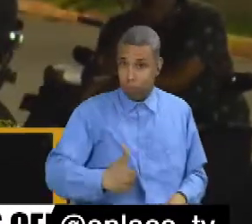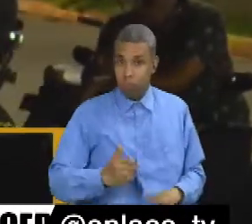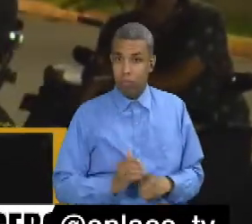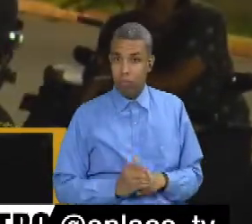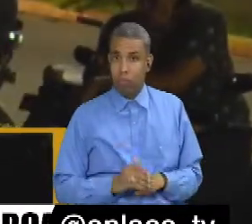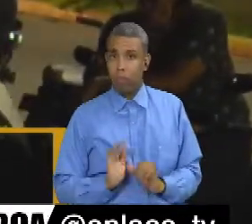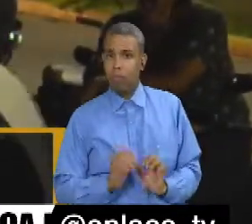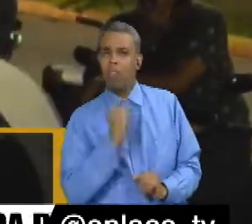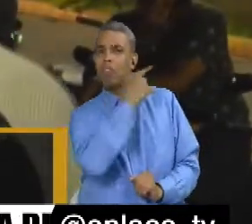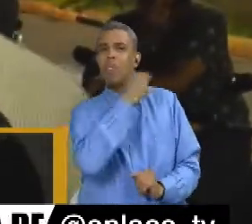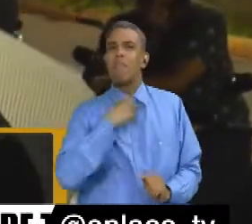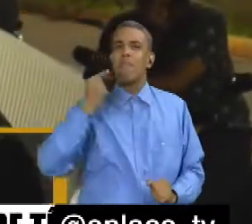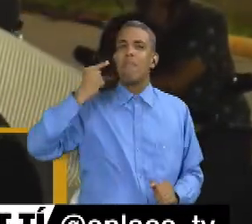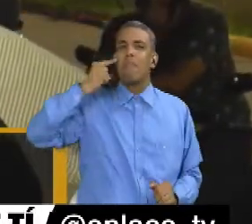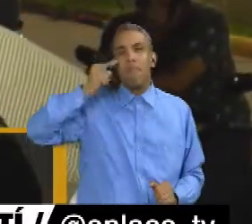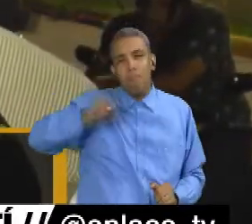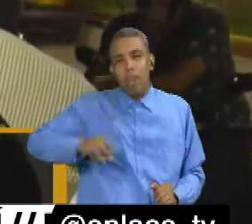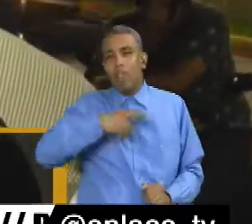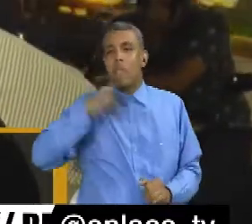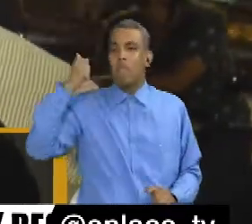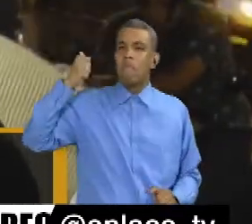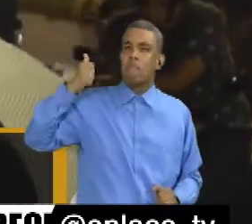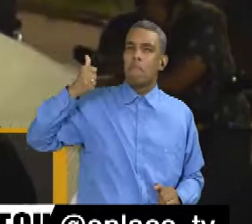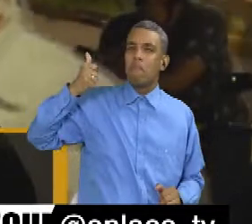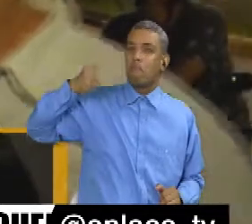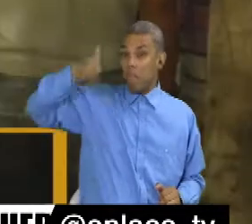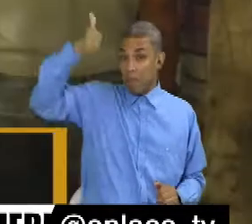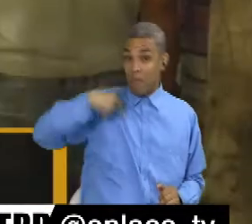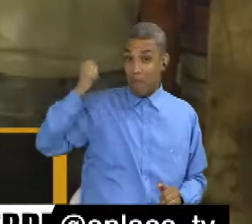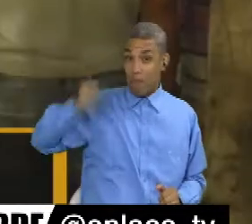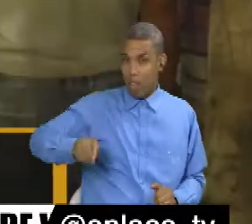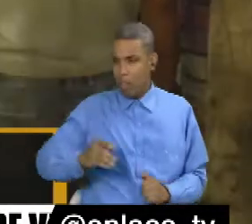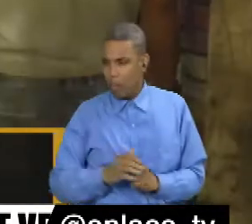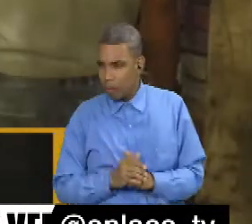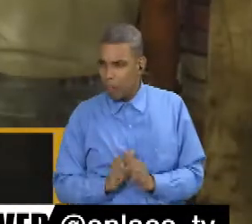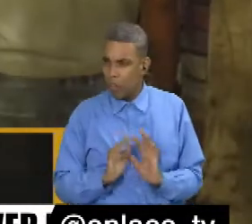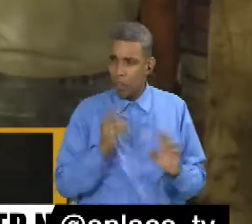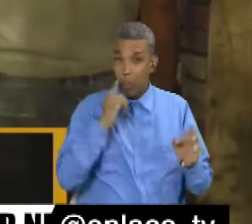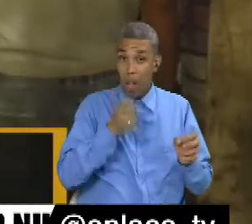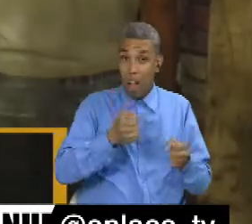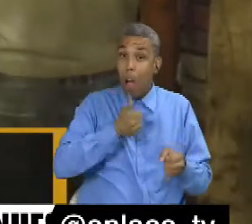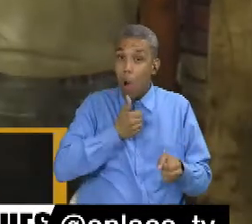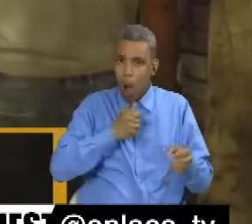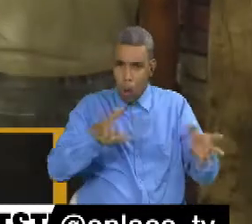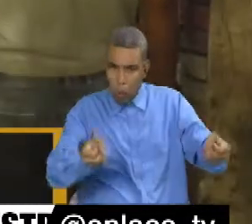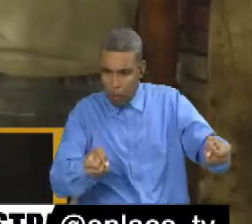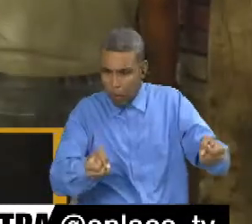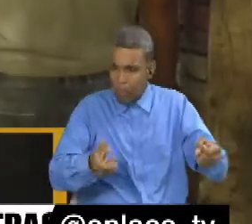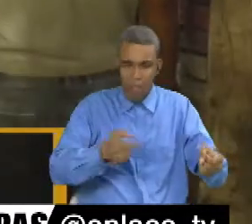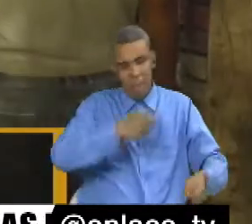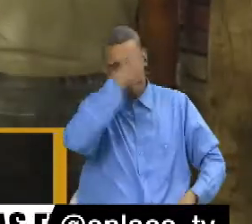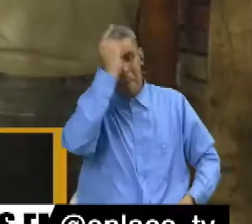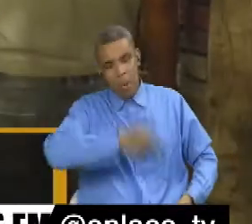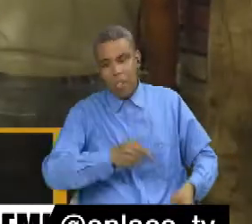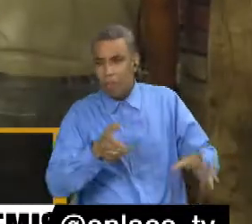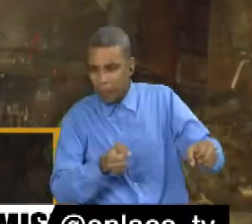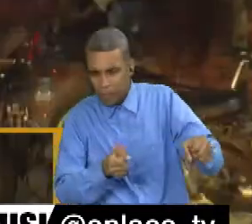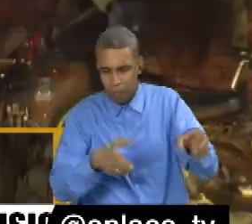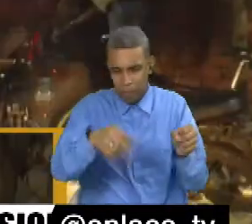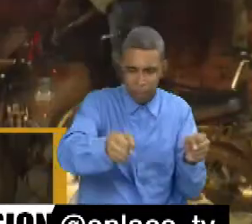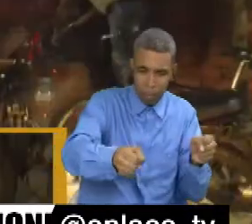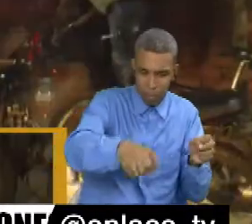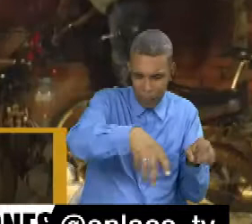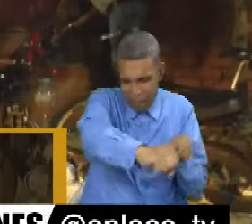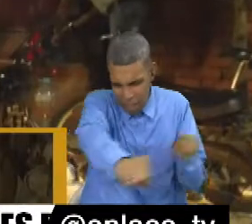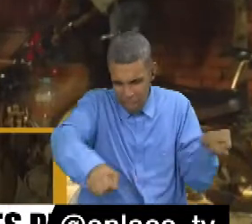la refinería mandan a cerrar las válvulas o a bajar la presión porque les duele regalarle 5 galones de agua a la comunidad. Esto no es un regalo que